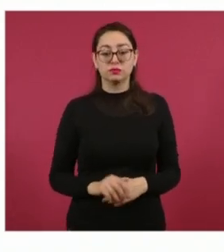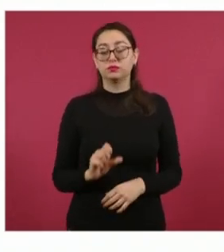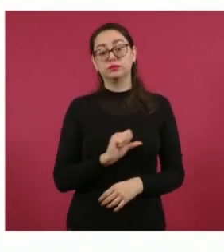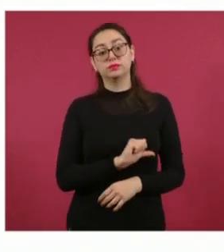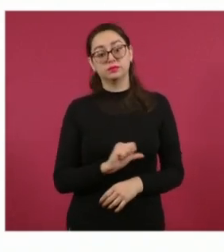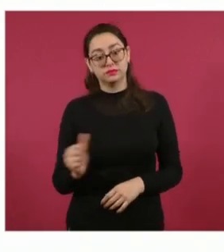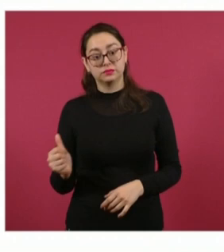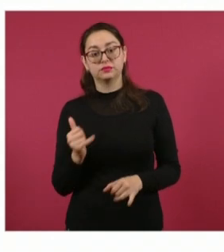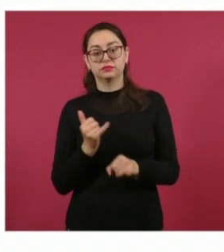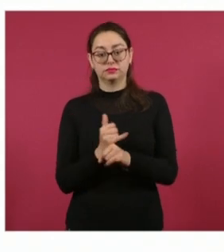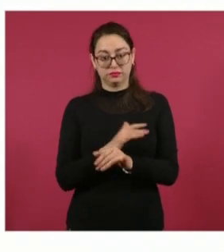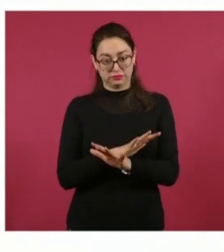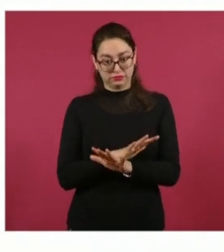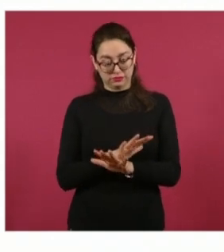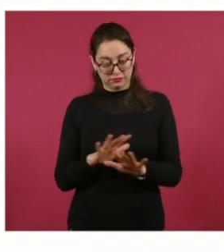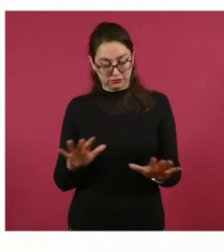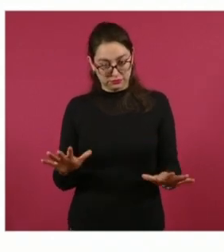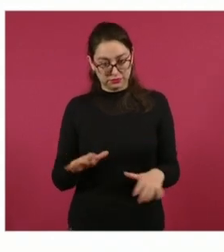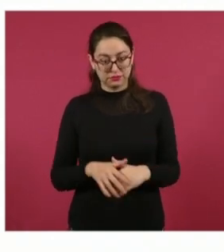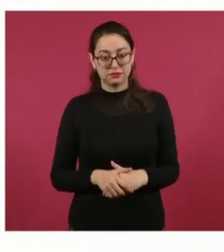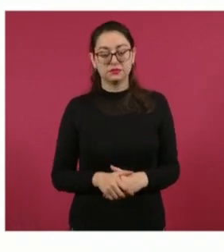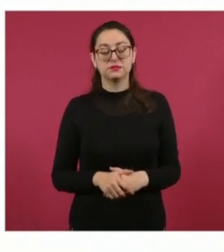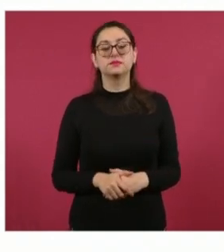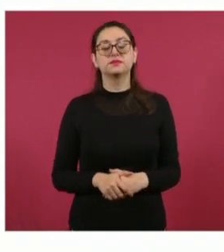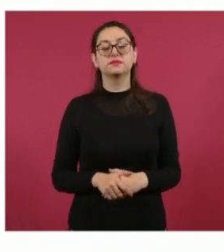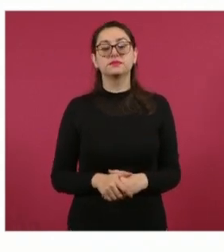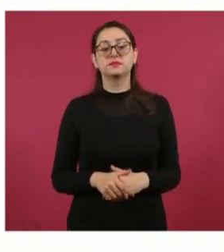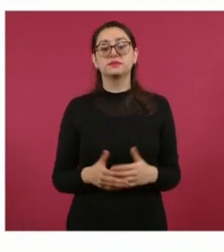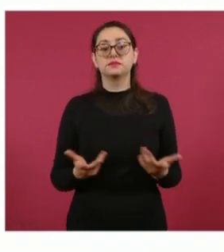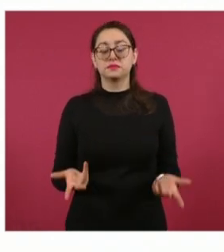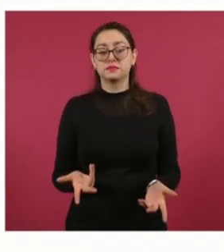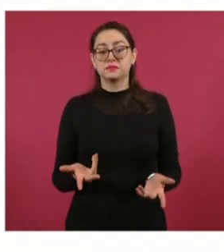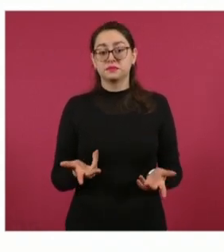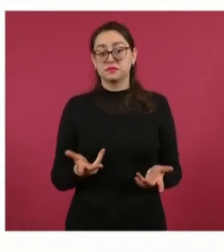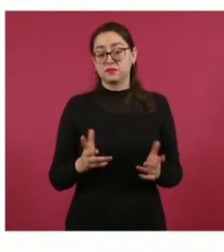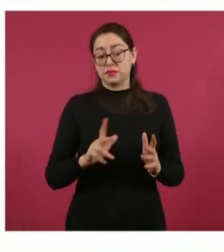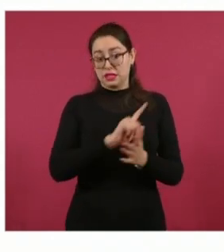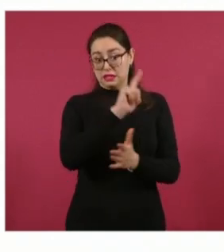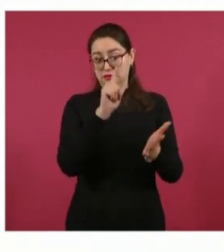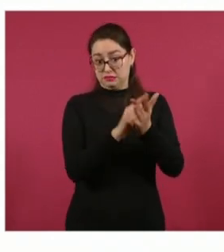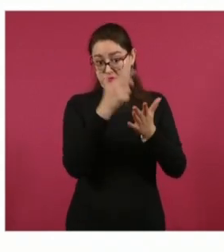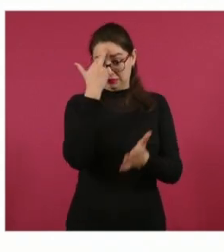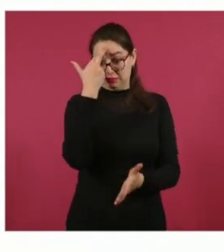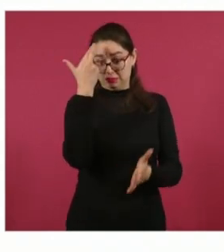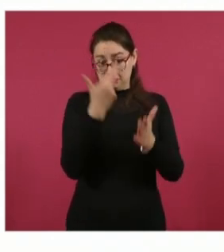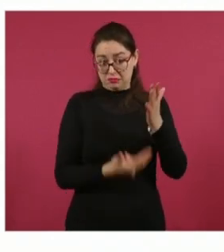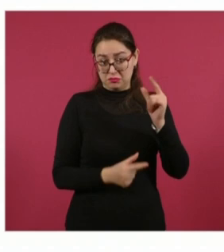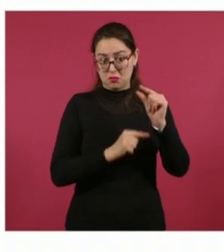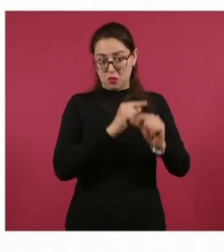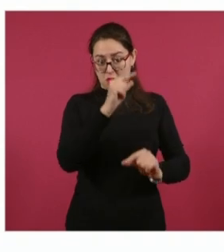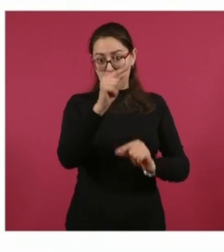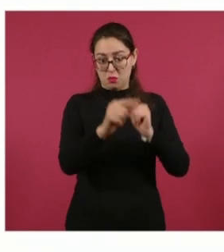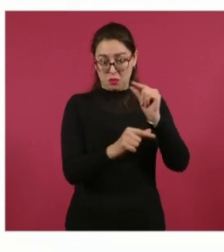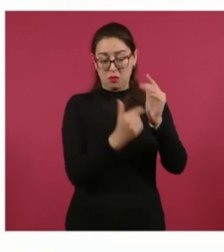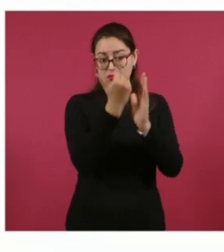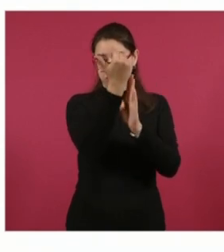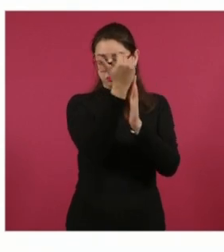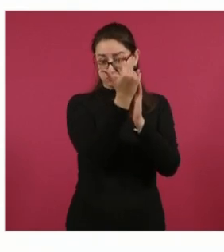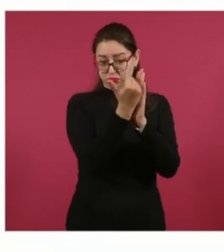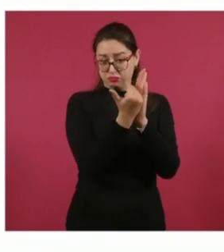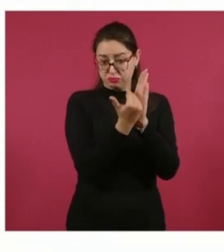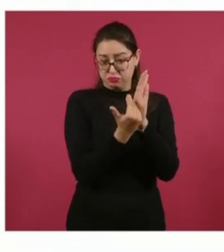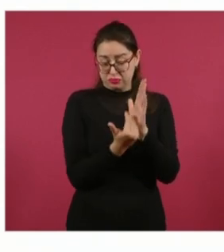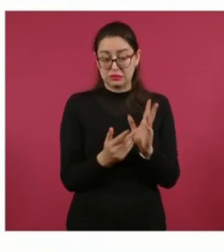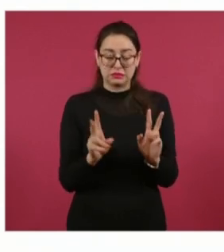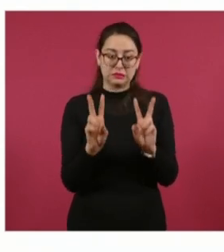es que la incidencia delictiva va a la baja y como ejemplo están los homicidios dolosos.